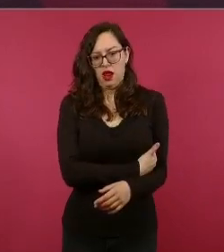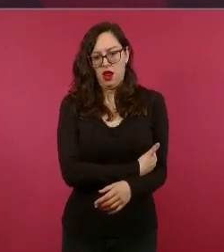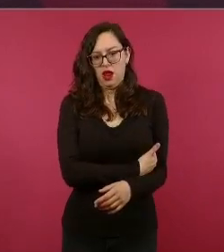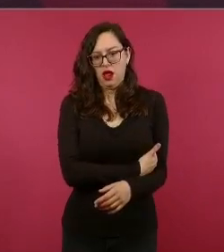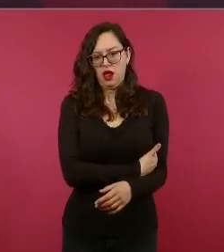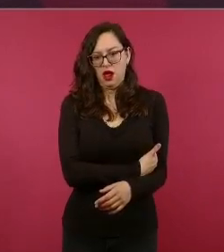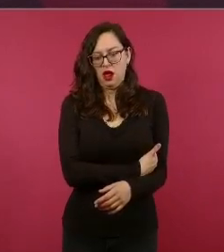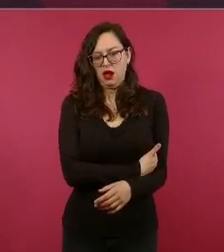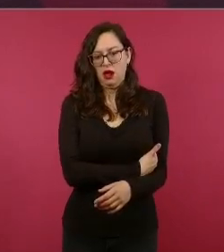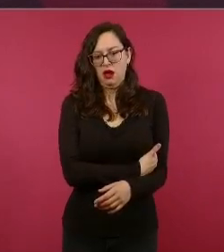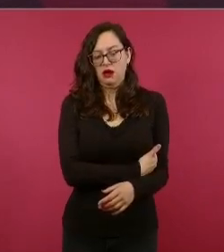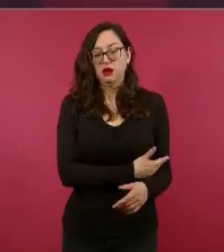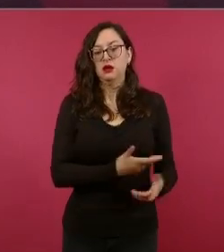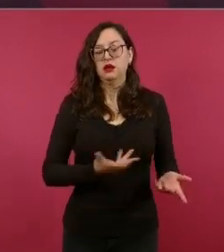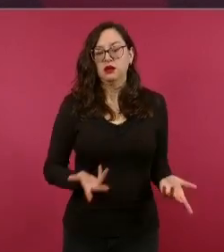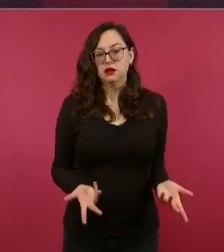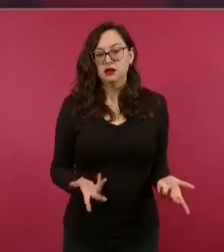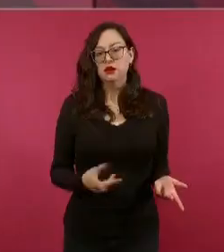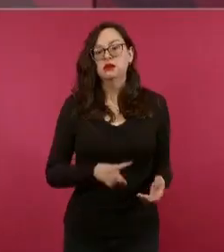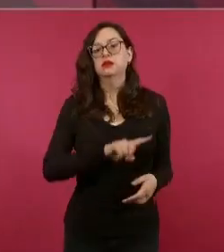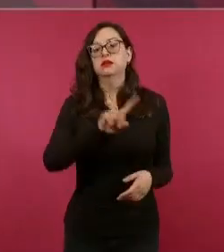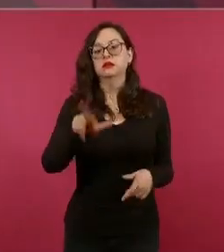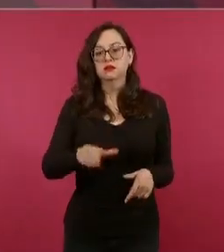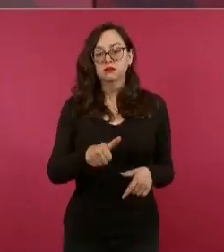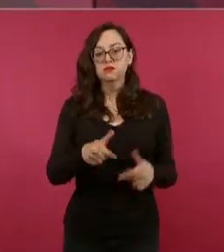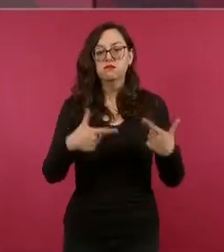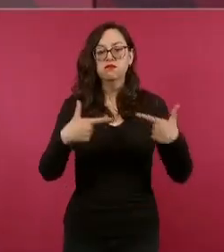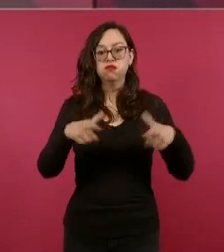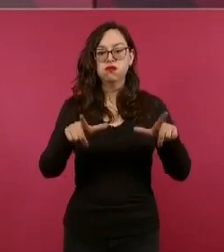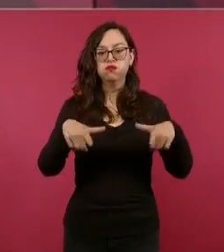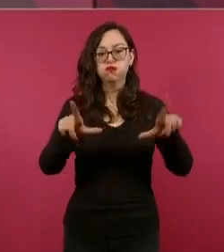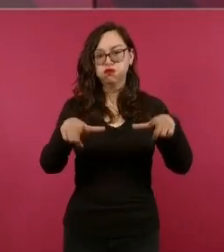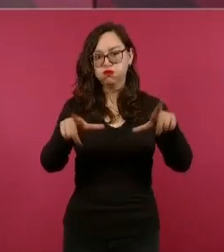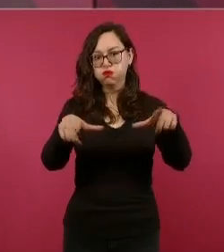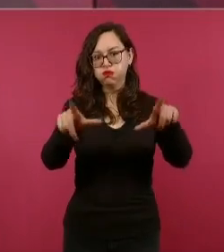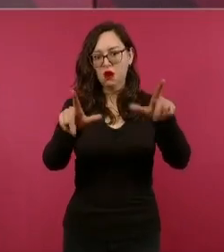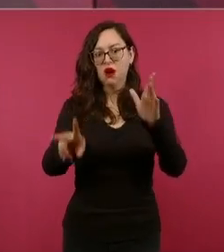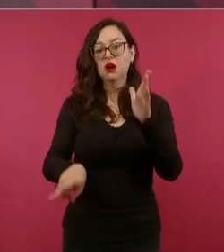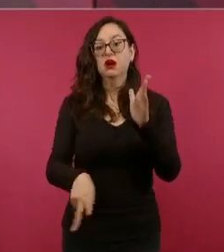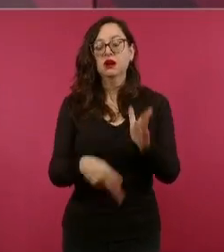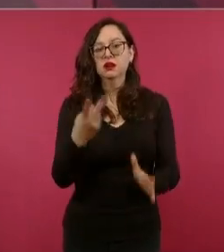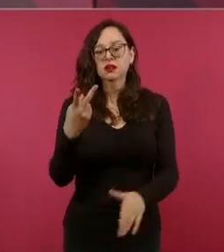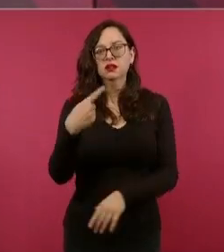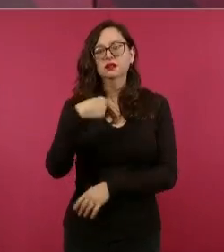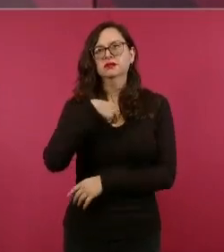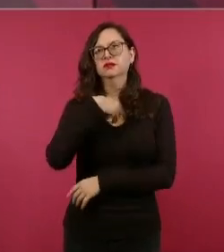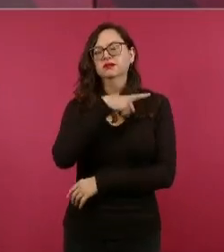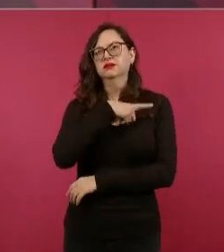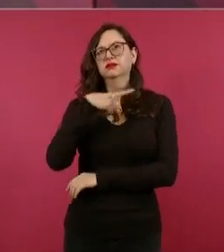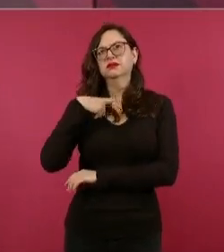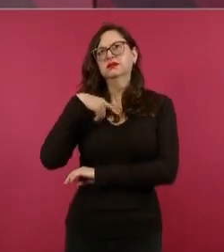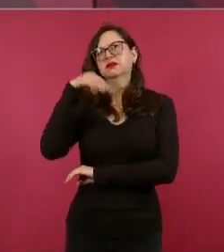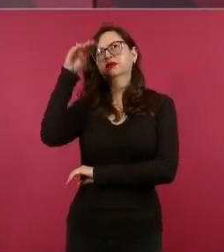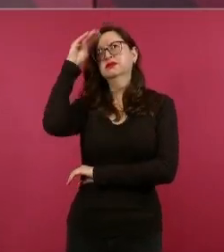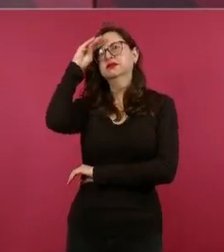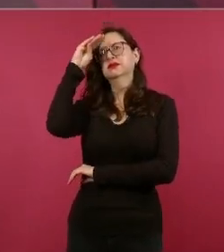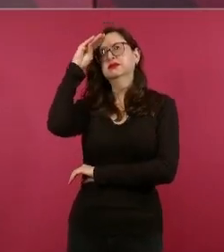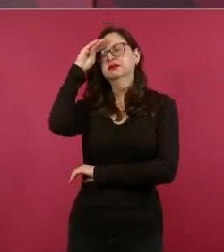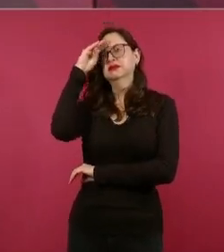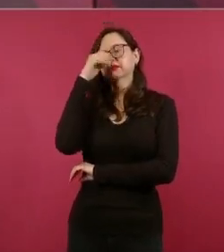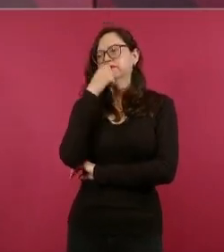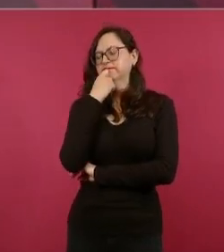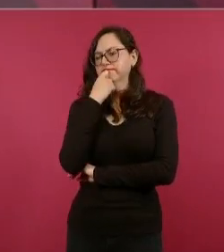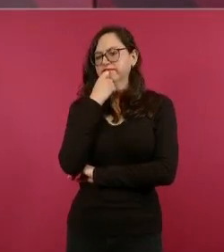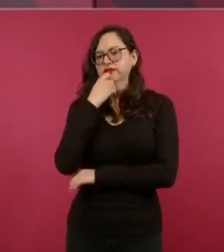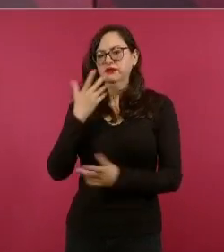eso también tengo que resolver. Si cuando termine el